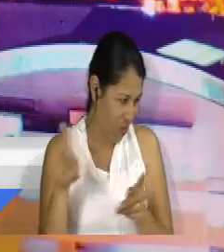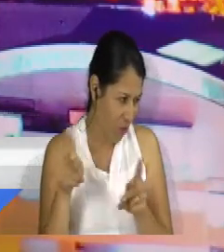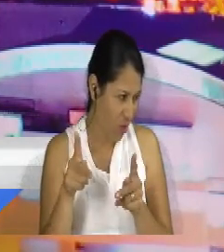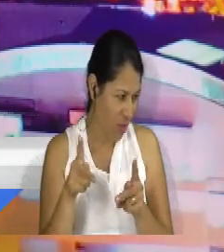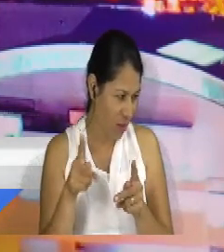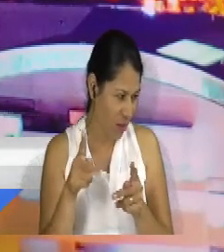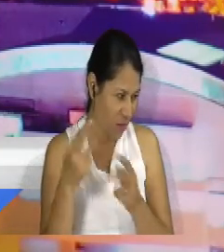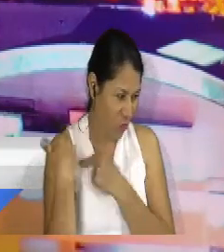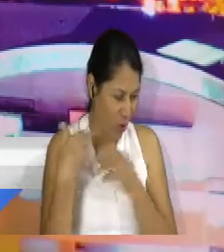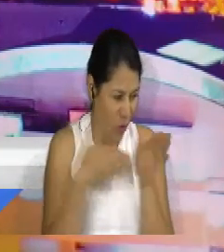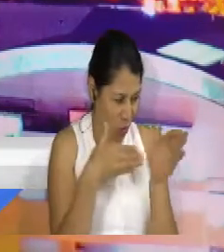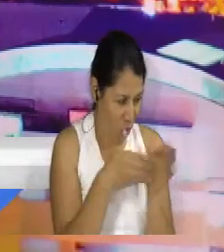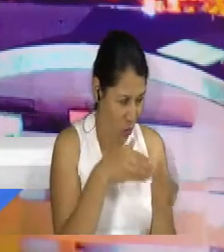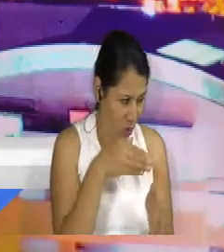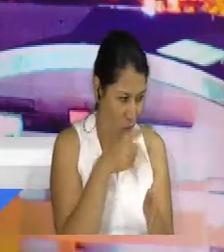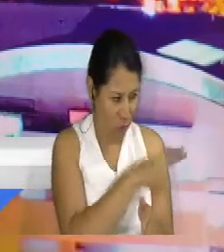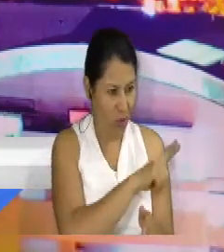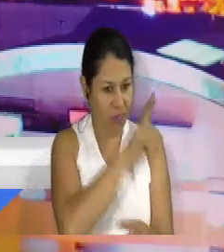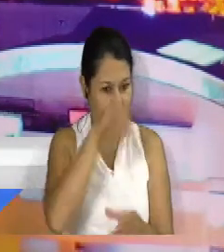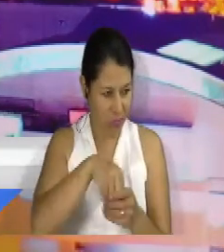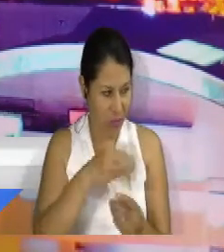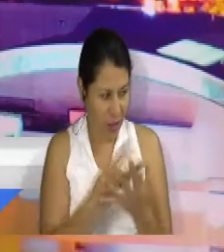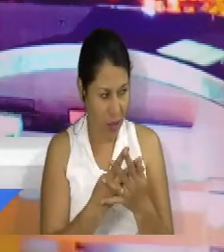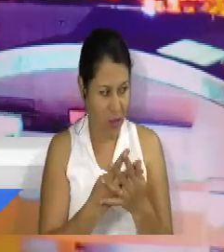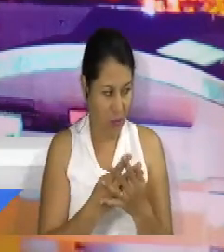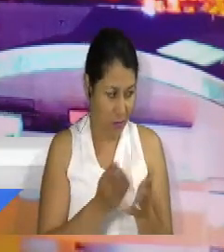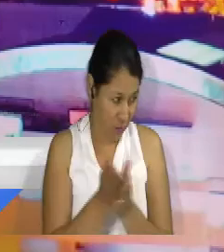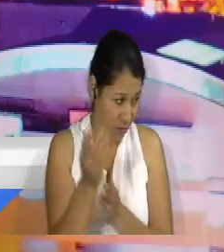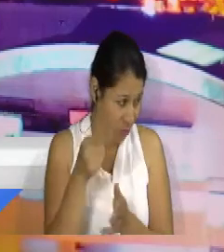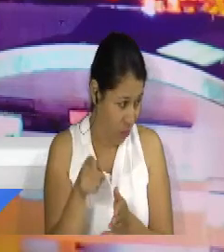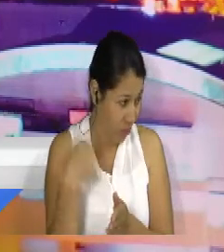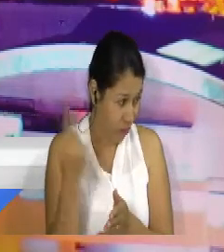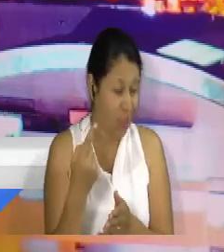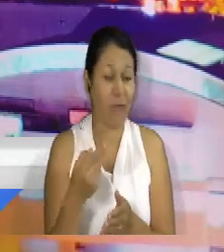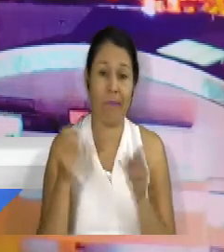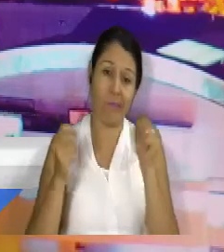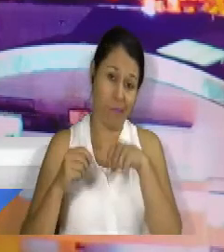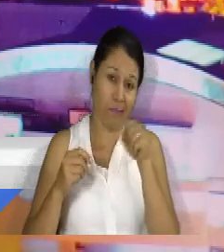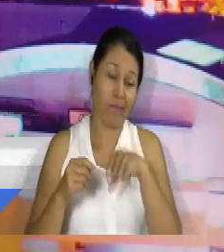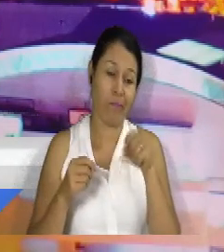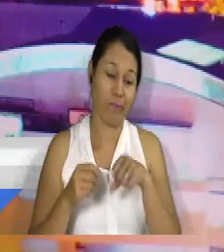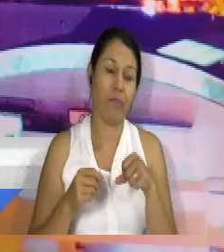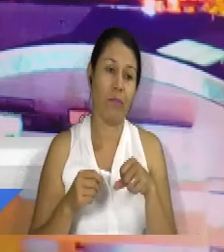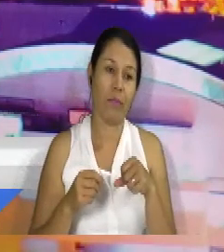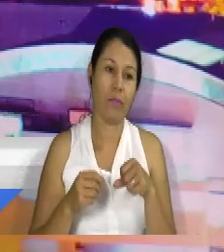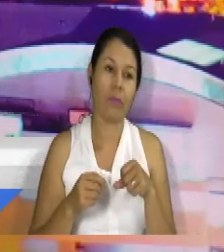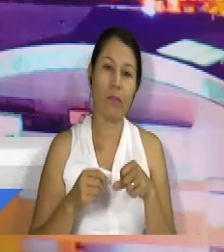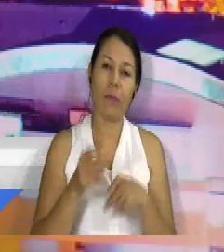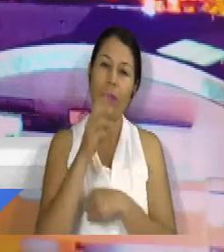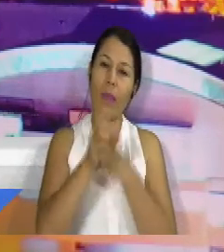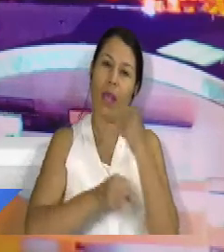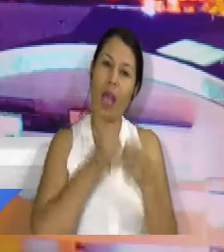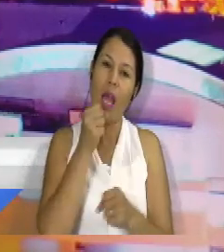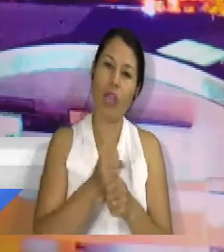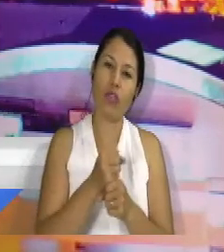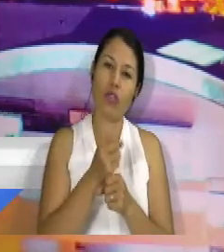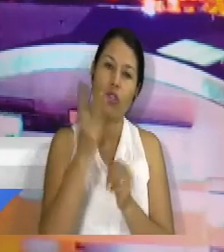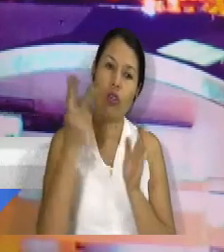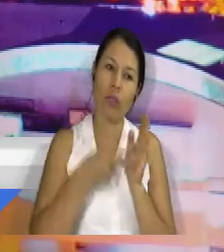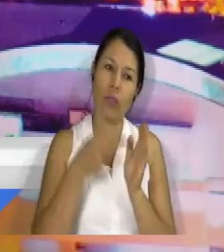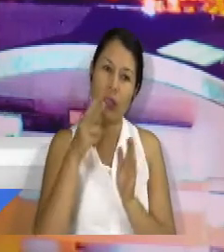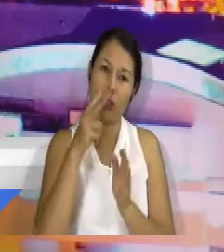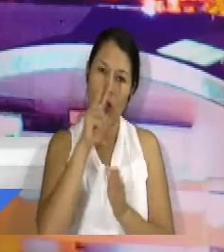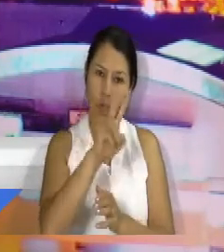Imagínense que en este caso, pues, en el año 2007, un